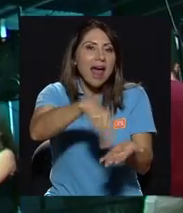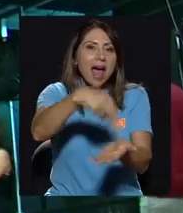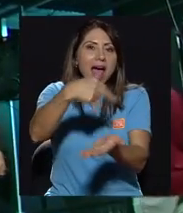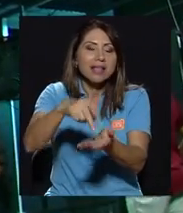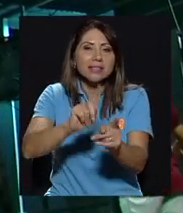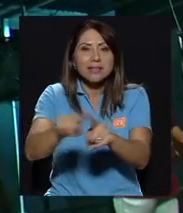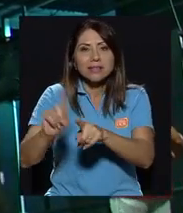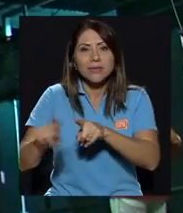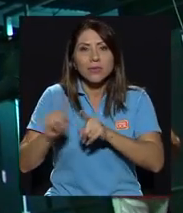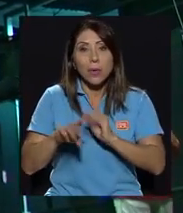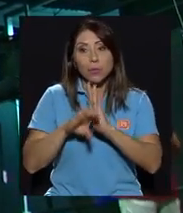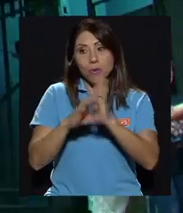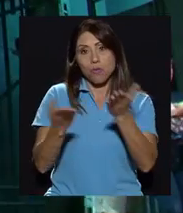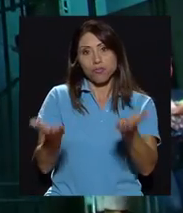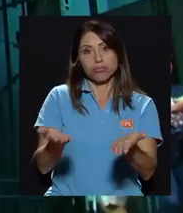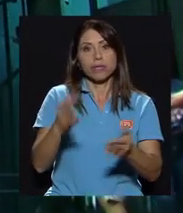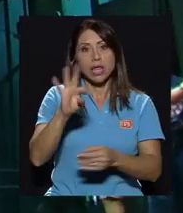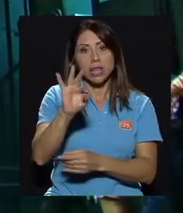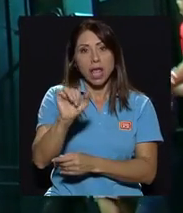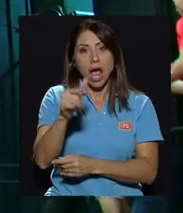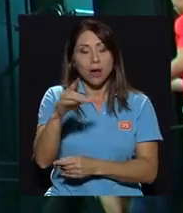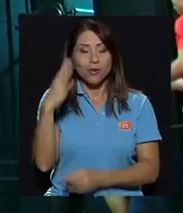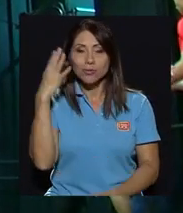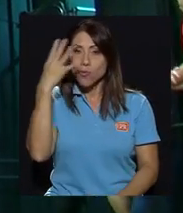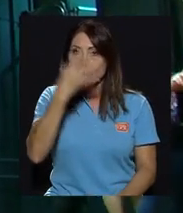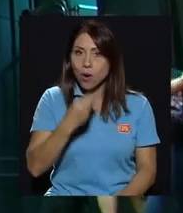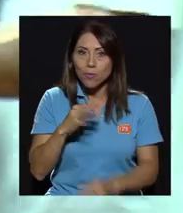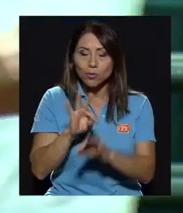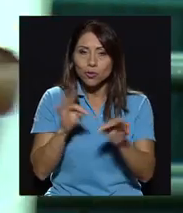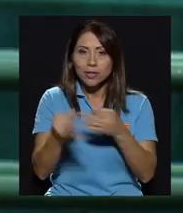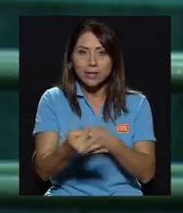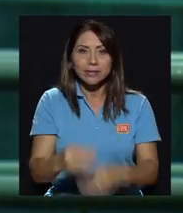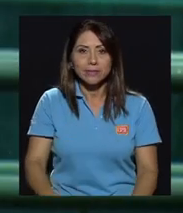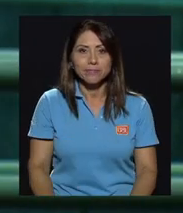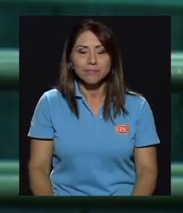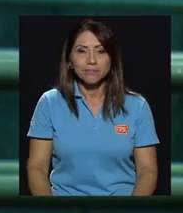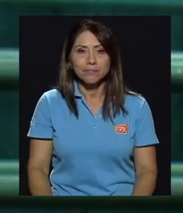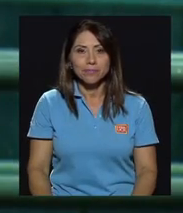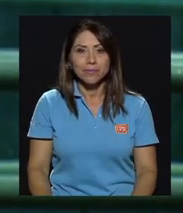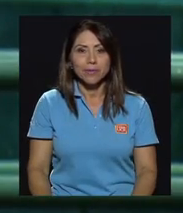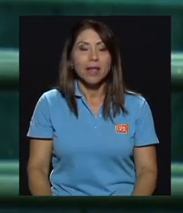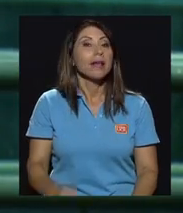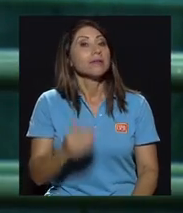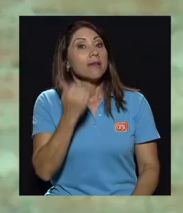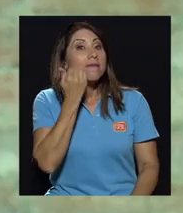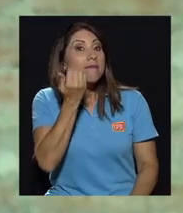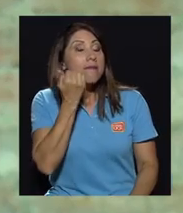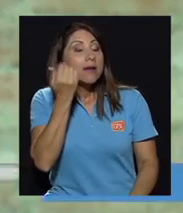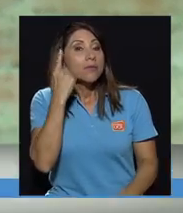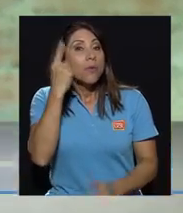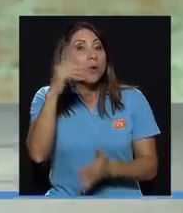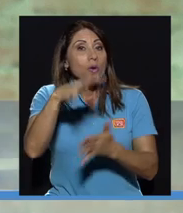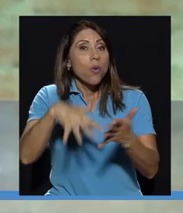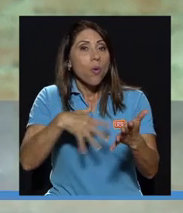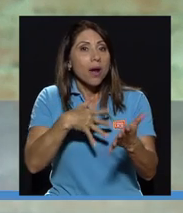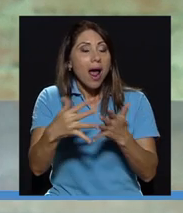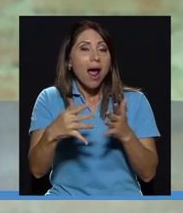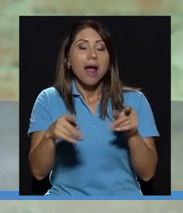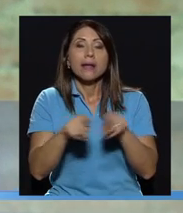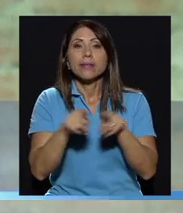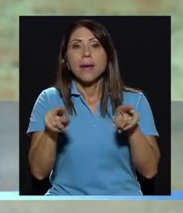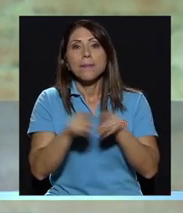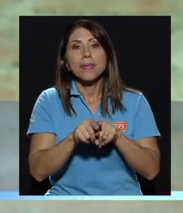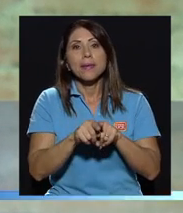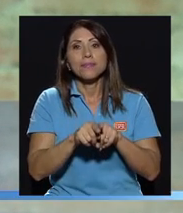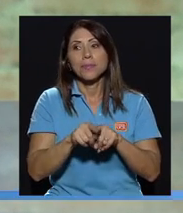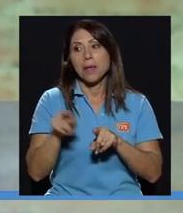de danza y en este caso de tango, que estuvo muy hermoso el taller. Facilitó el horario donde estaba, la